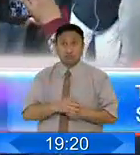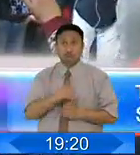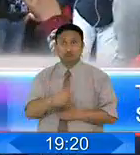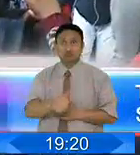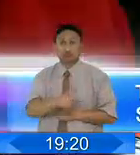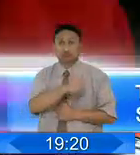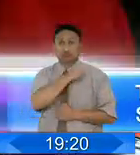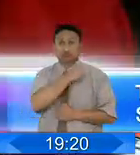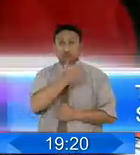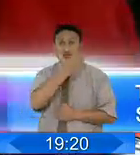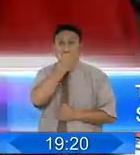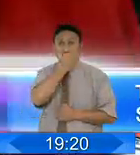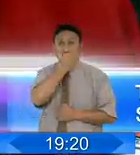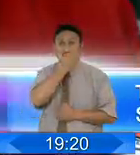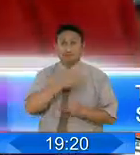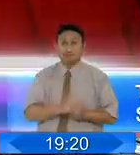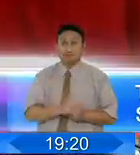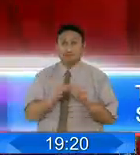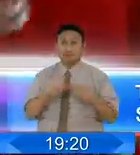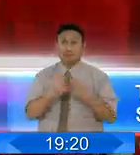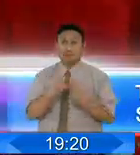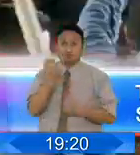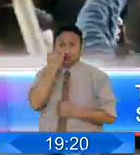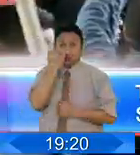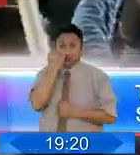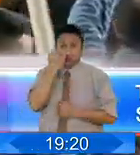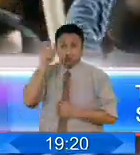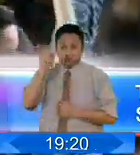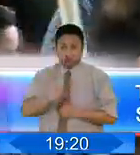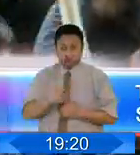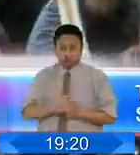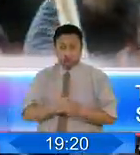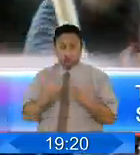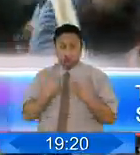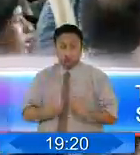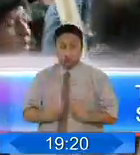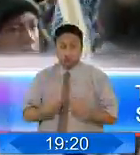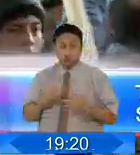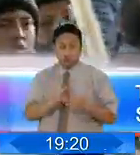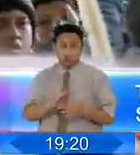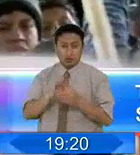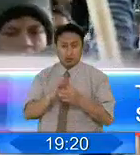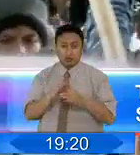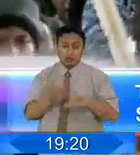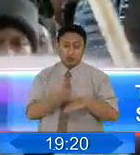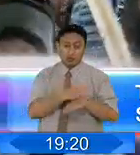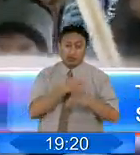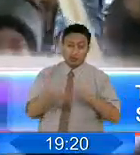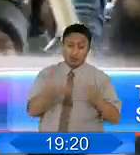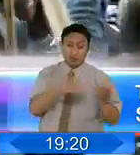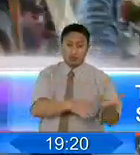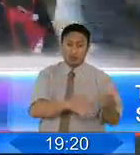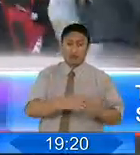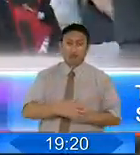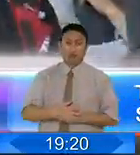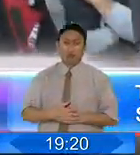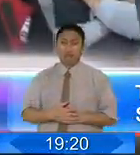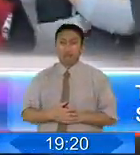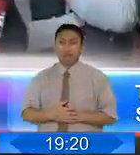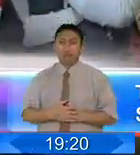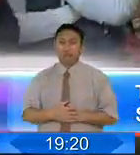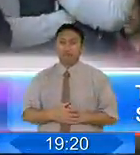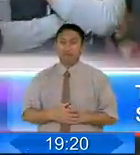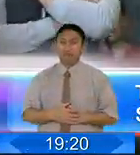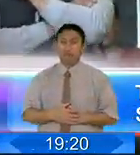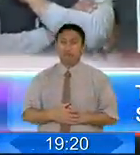secuestrados. A cambio, los indígenas exigían se les devuelva los cuerpos de sus compañeros que habrían fallecido en las bullas. Para recriminar